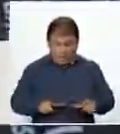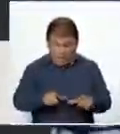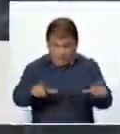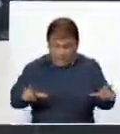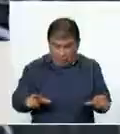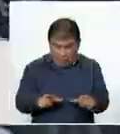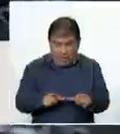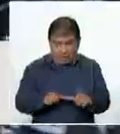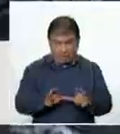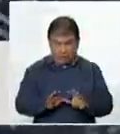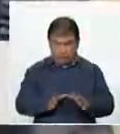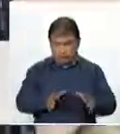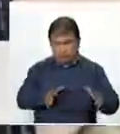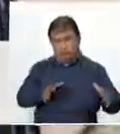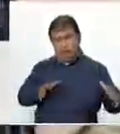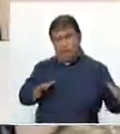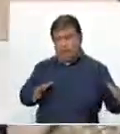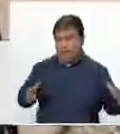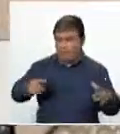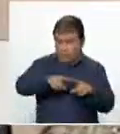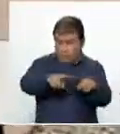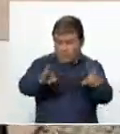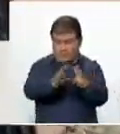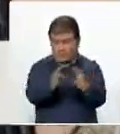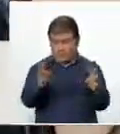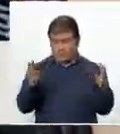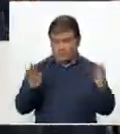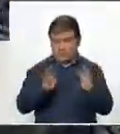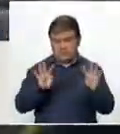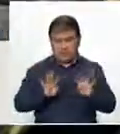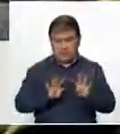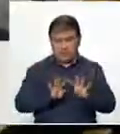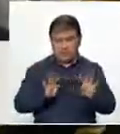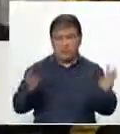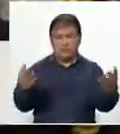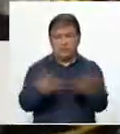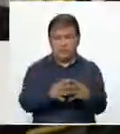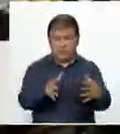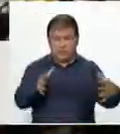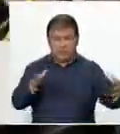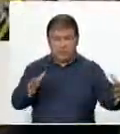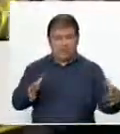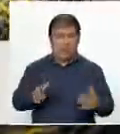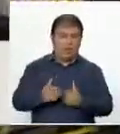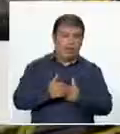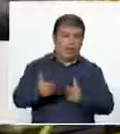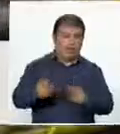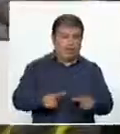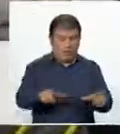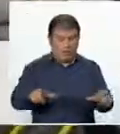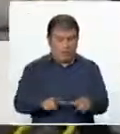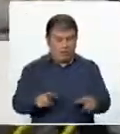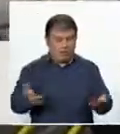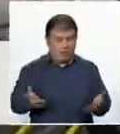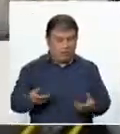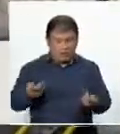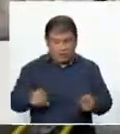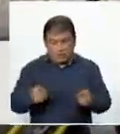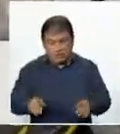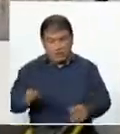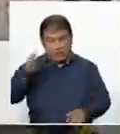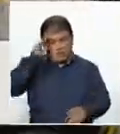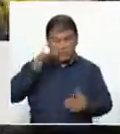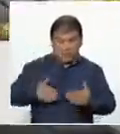de seguridad, digamos, el cerco policial. Ya estamos ahora un poco más lejos del lugar de los hechos. La policía